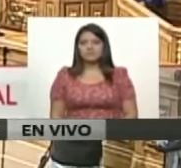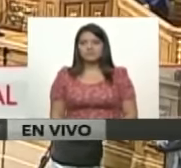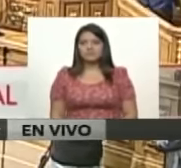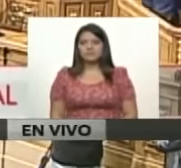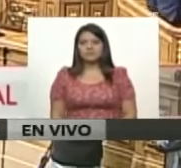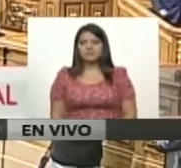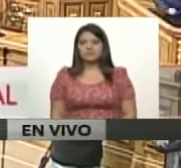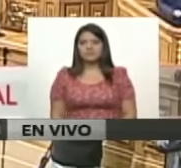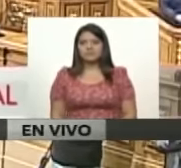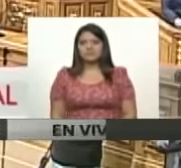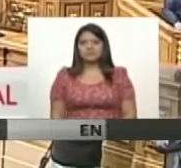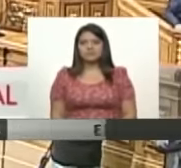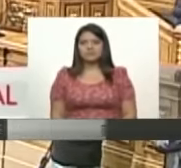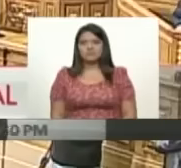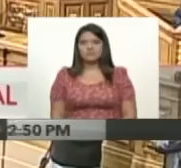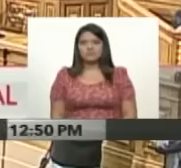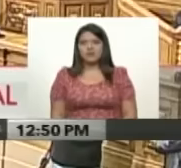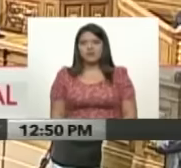Aló.